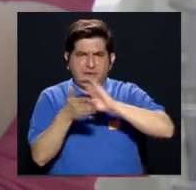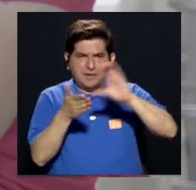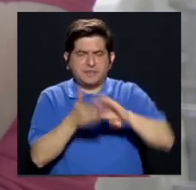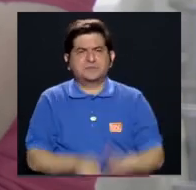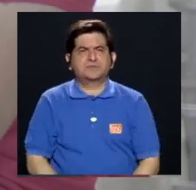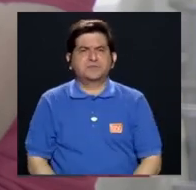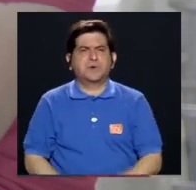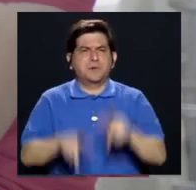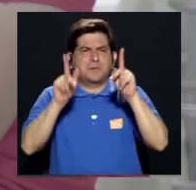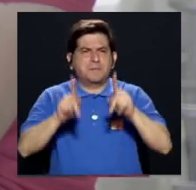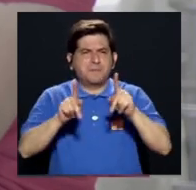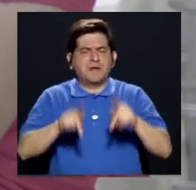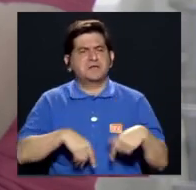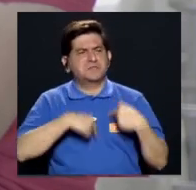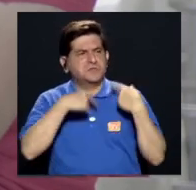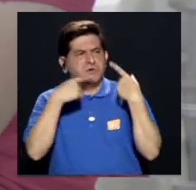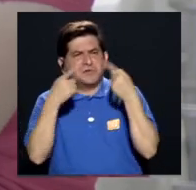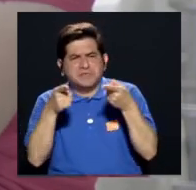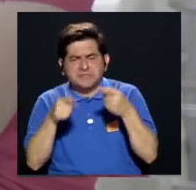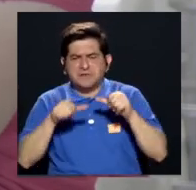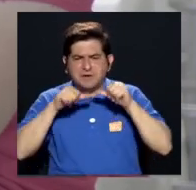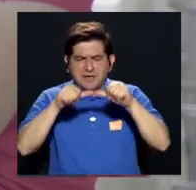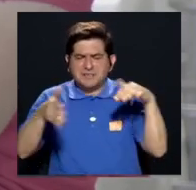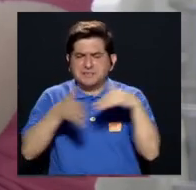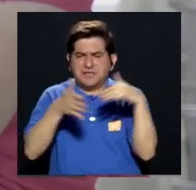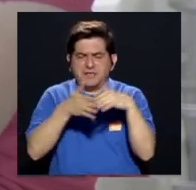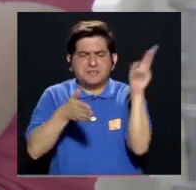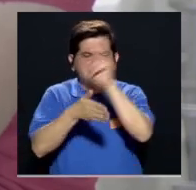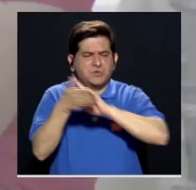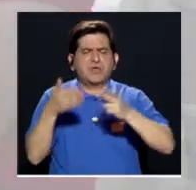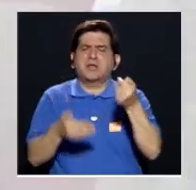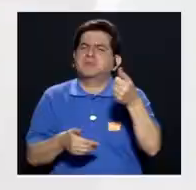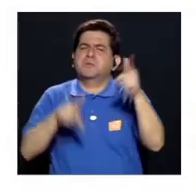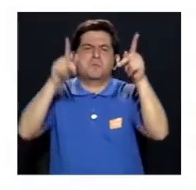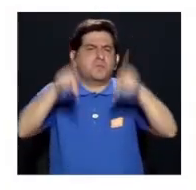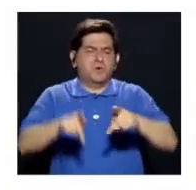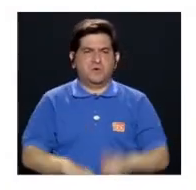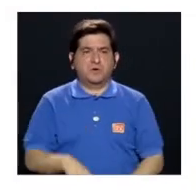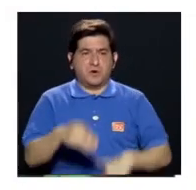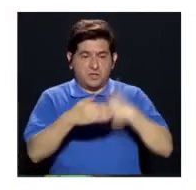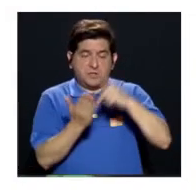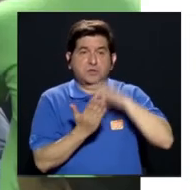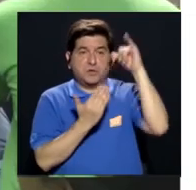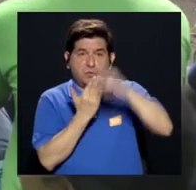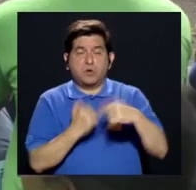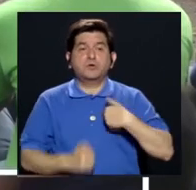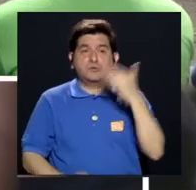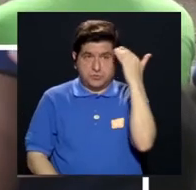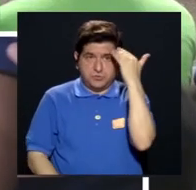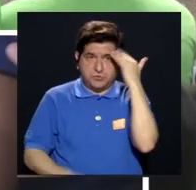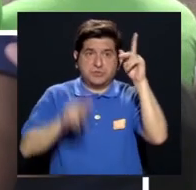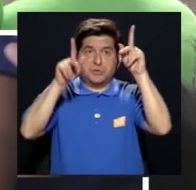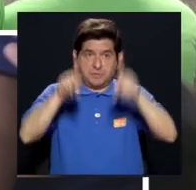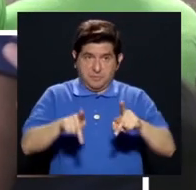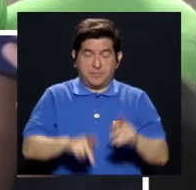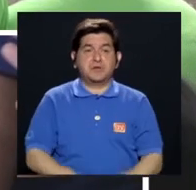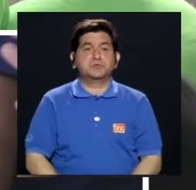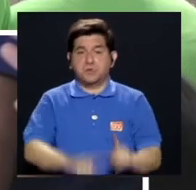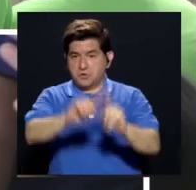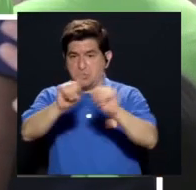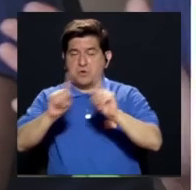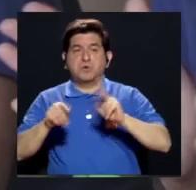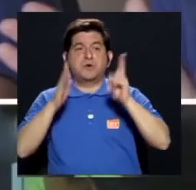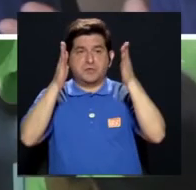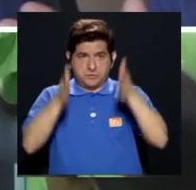promoción, digamos, de gente que iba a estudiar, continuar sus estudios en la universidad era muy escasa. Después del proyecto sí he conocido casos de que bastantes casos